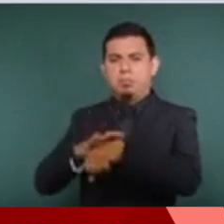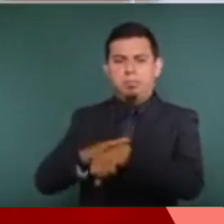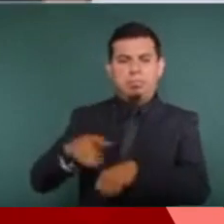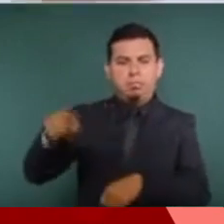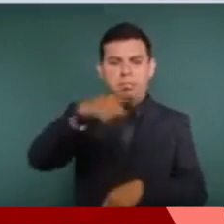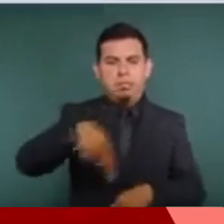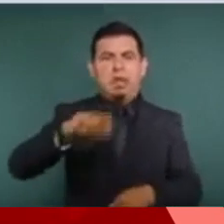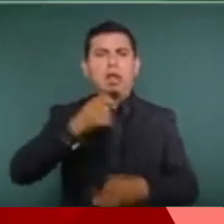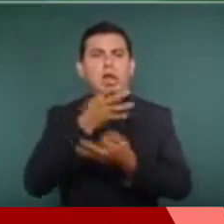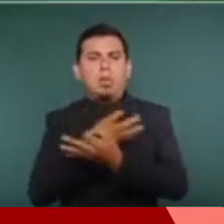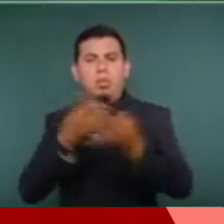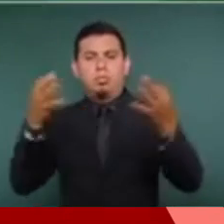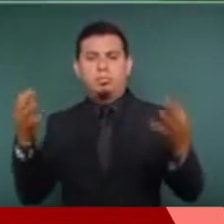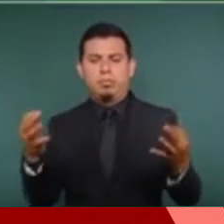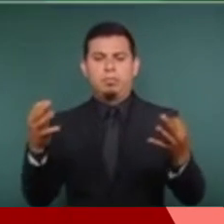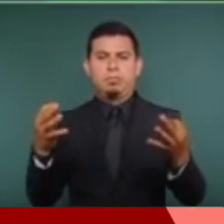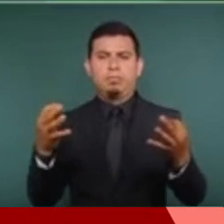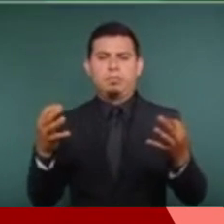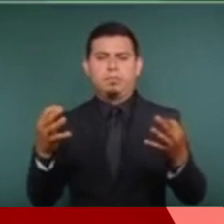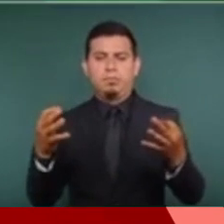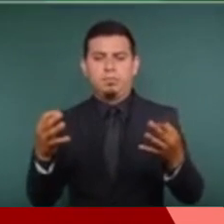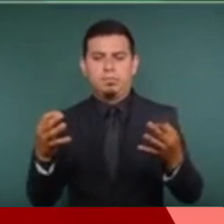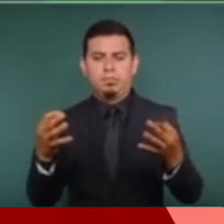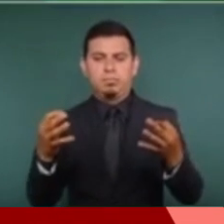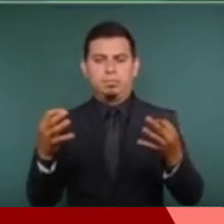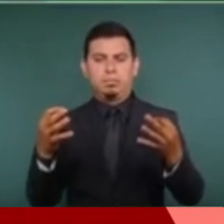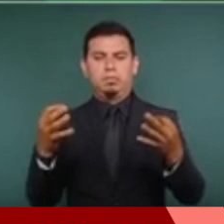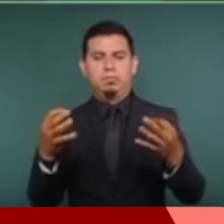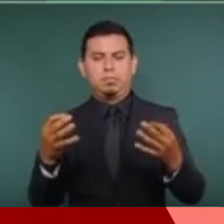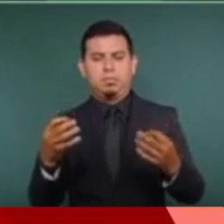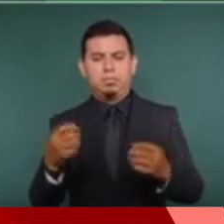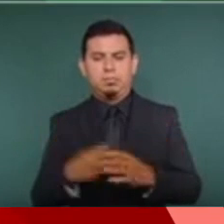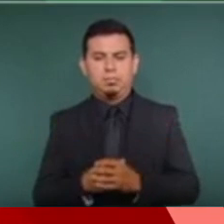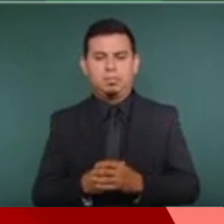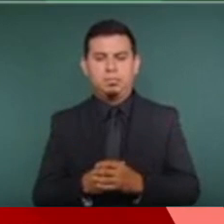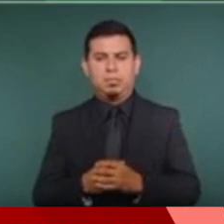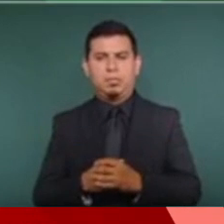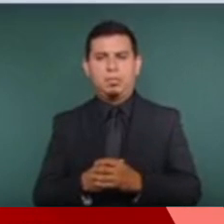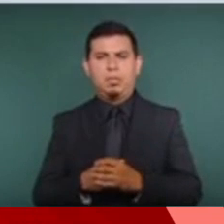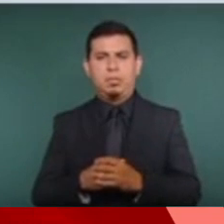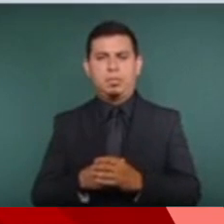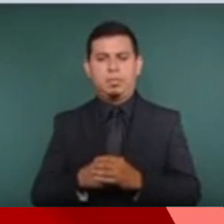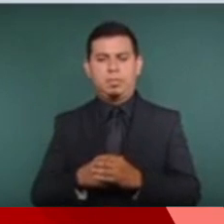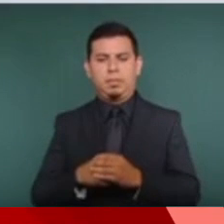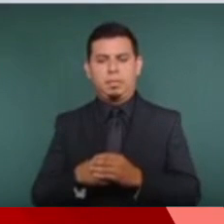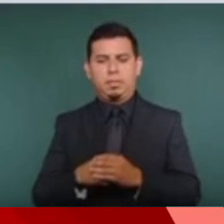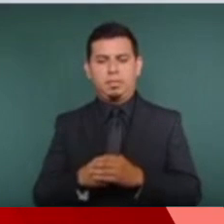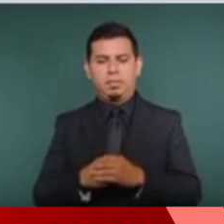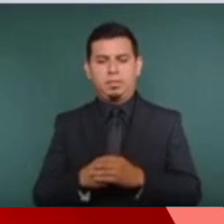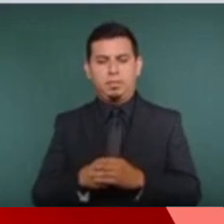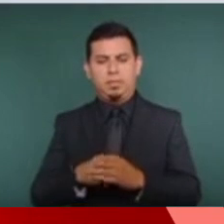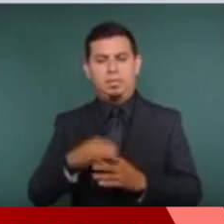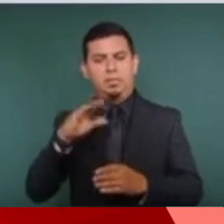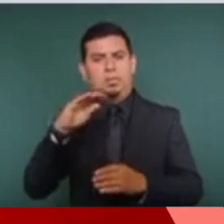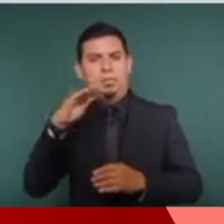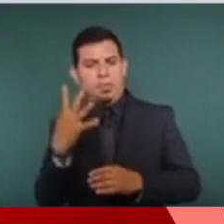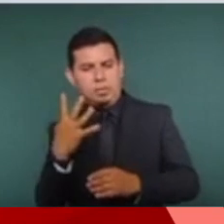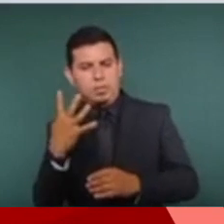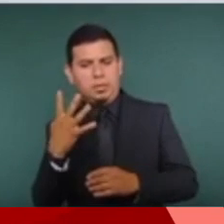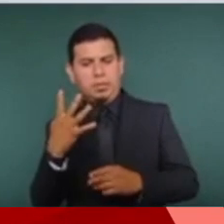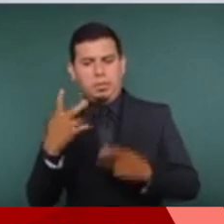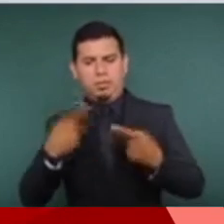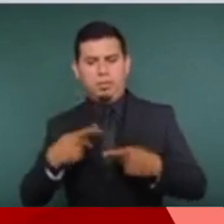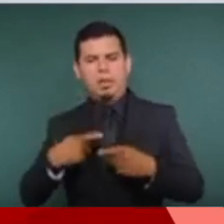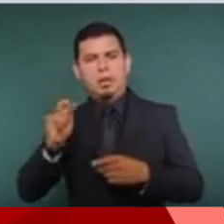70s llegó el gas al norte del país, en específico a Nuevo León, cómo en el 94 se firmó el Tratado de